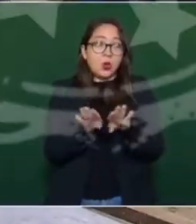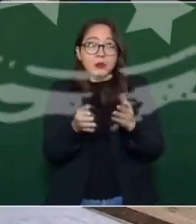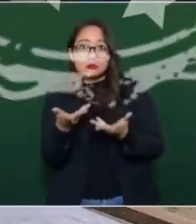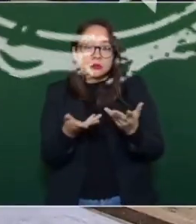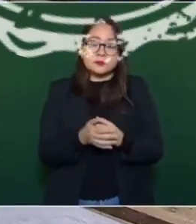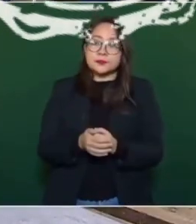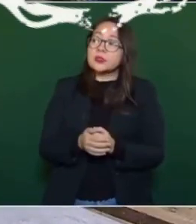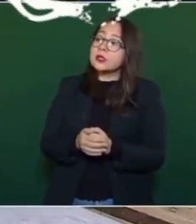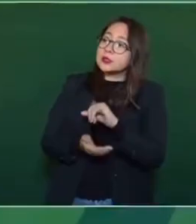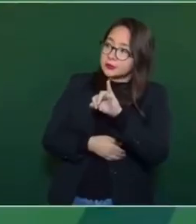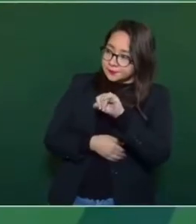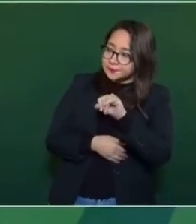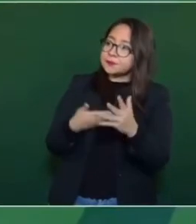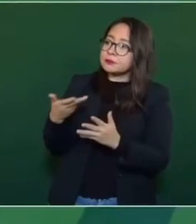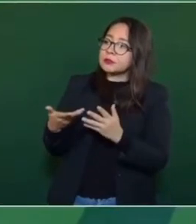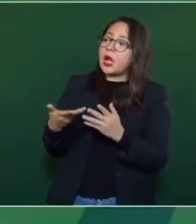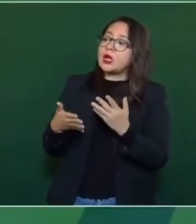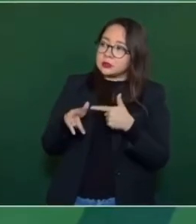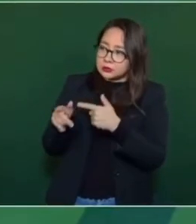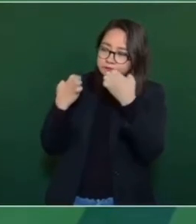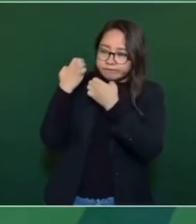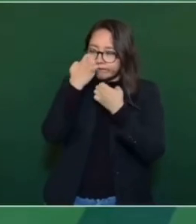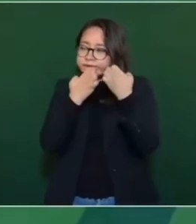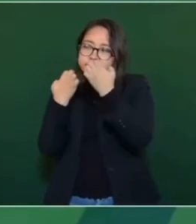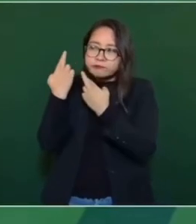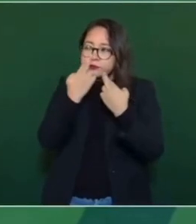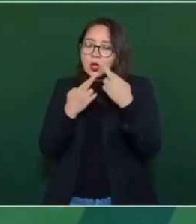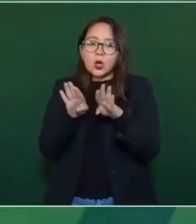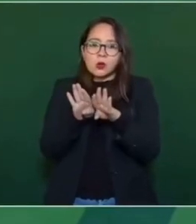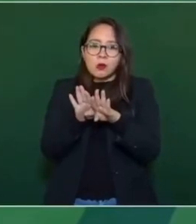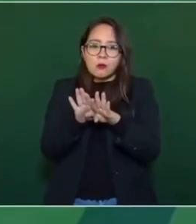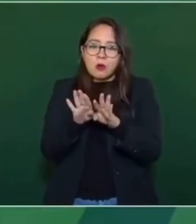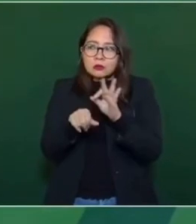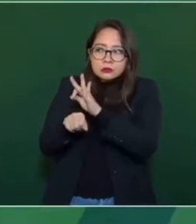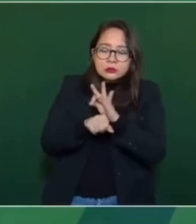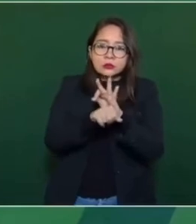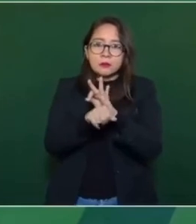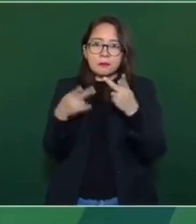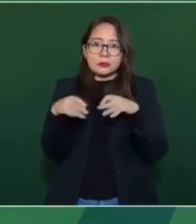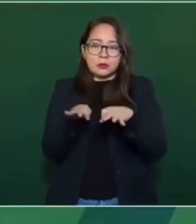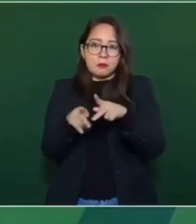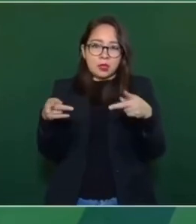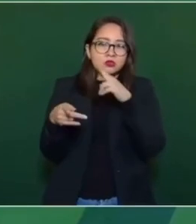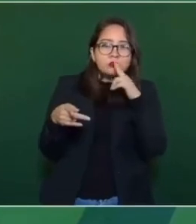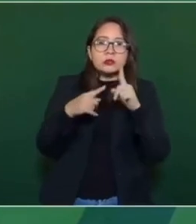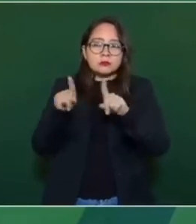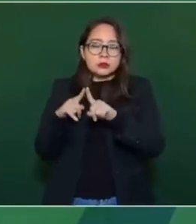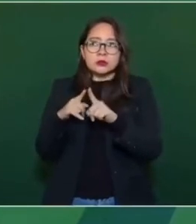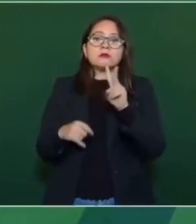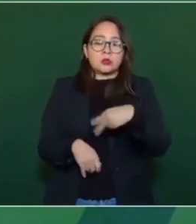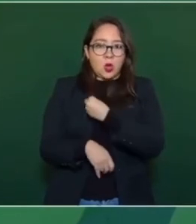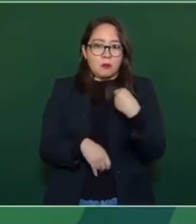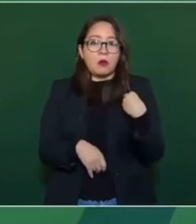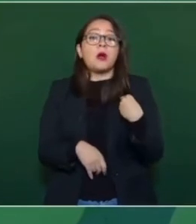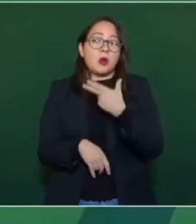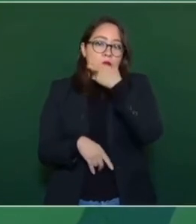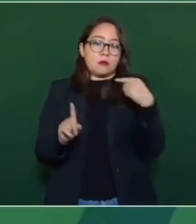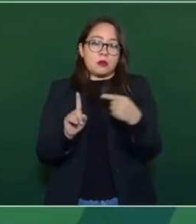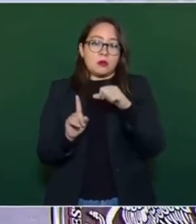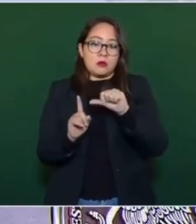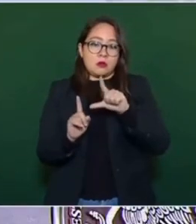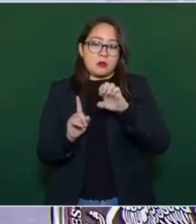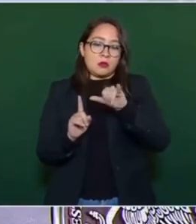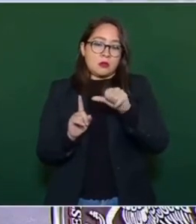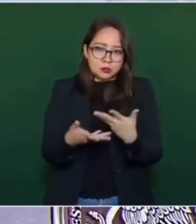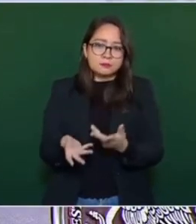Se está analizando cómo revisar este sistema de protección a periodistas. Es un compromiso. Alejandro Encinas tiene